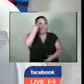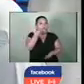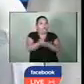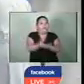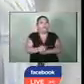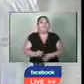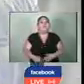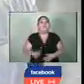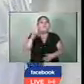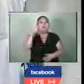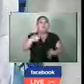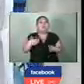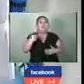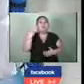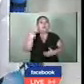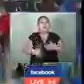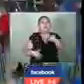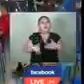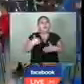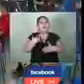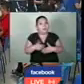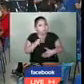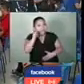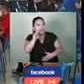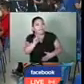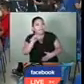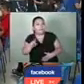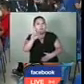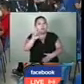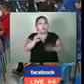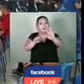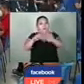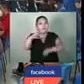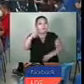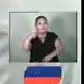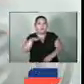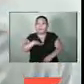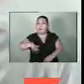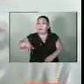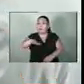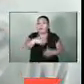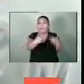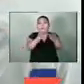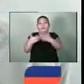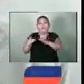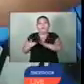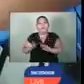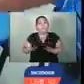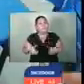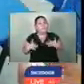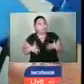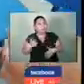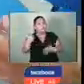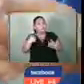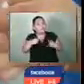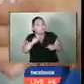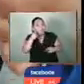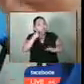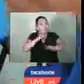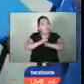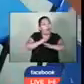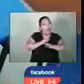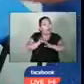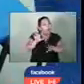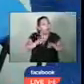vacunación. De momento, el proceso de vacunación sigue en más de 160 puntos en todo el país, mientras continúan las restricciones